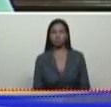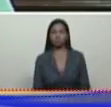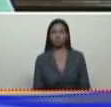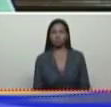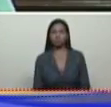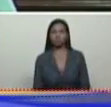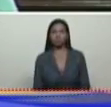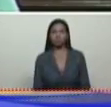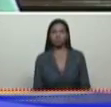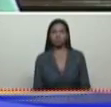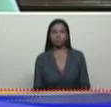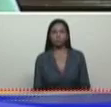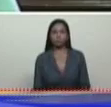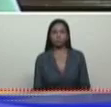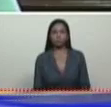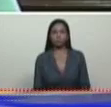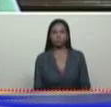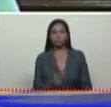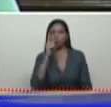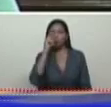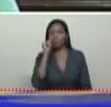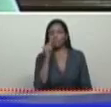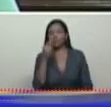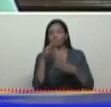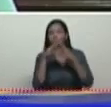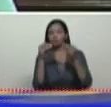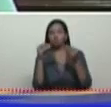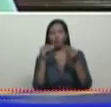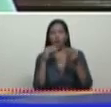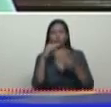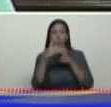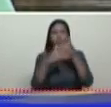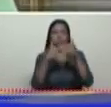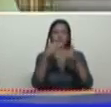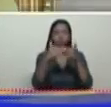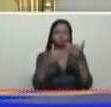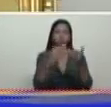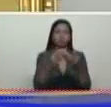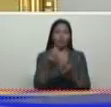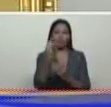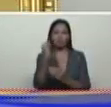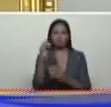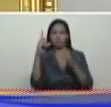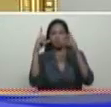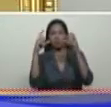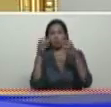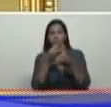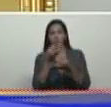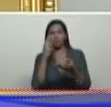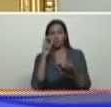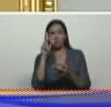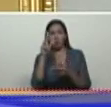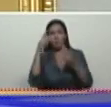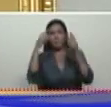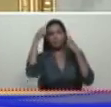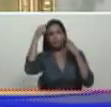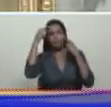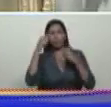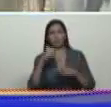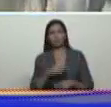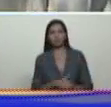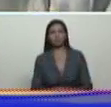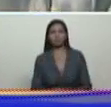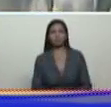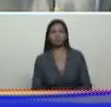Kirchner, de todo este proceso hermoso. Ahí hay una foto extraordinaria de nuestro